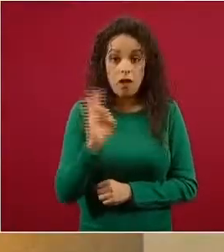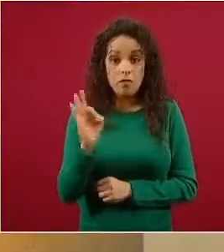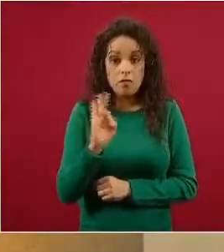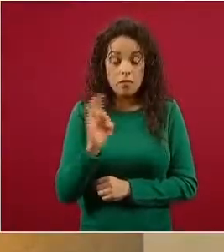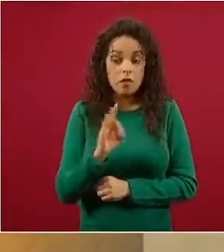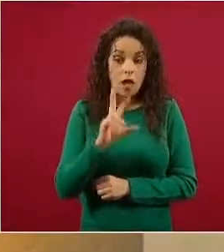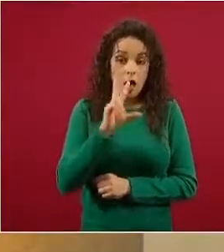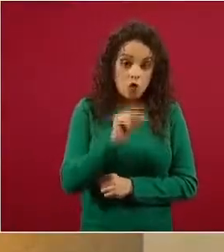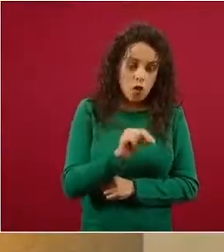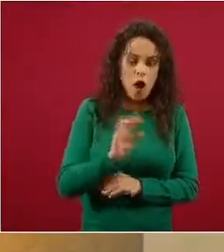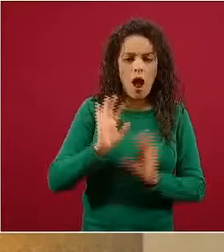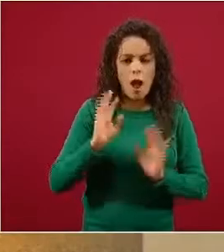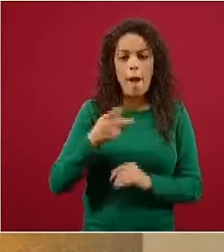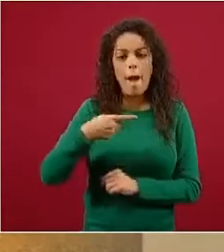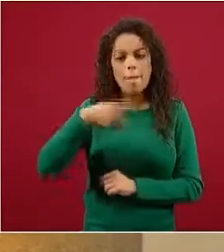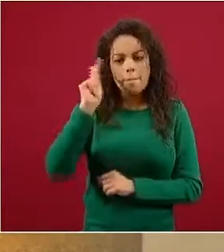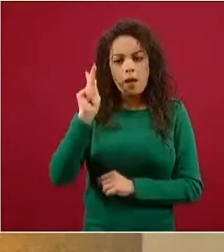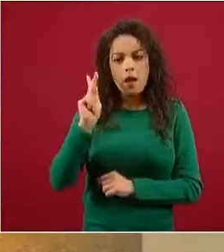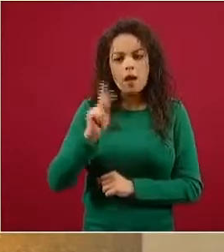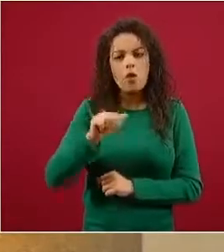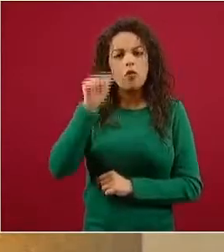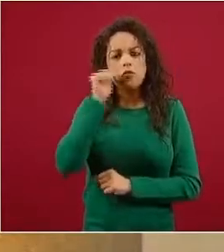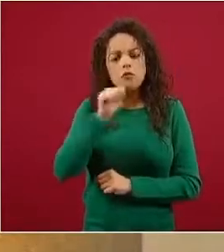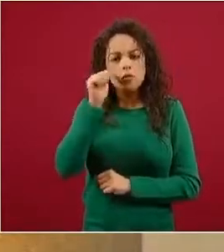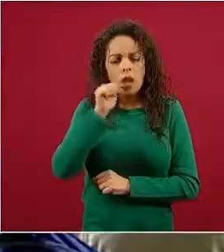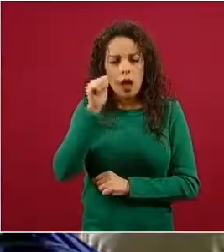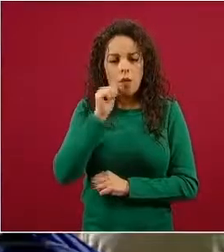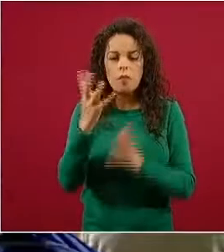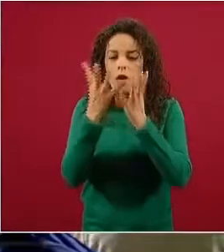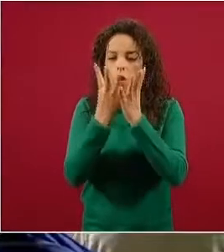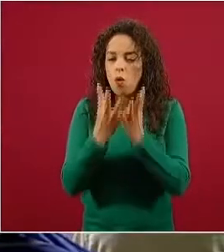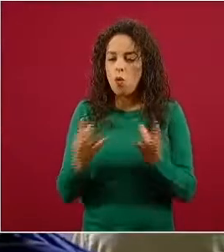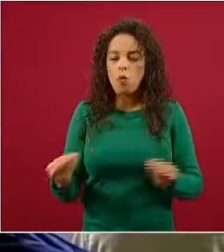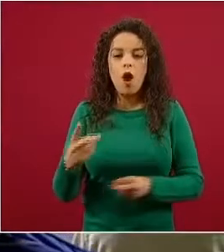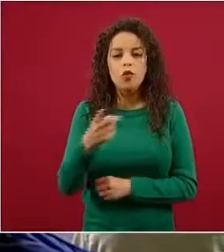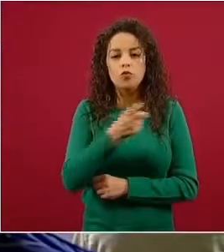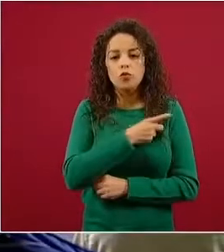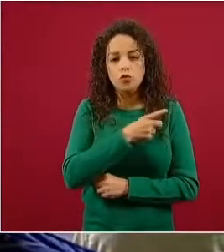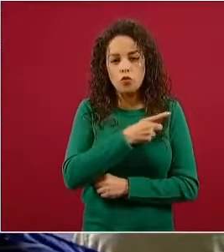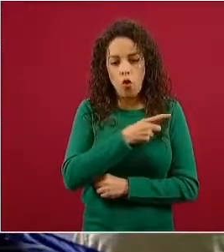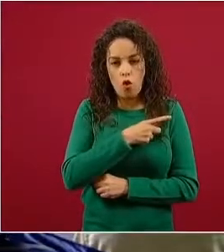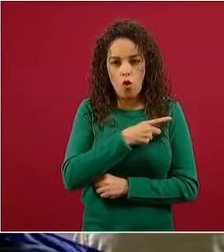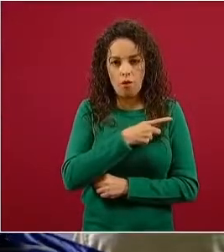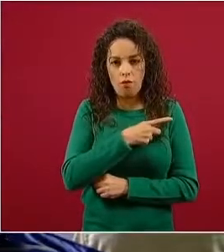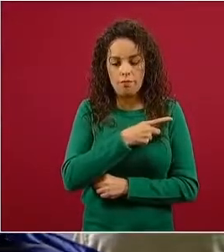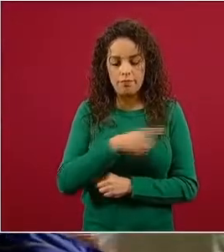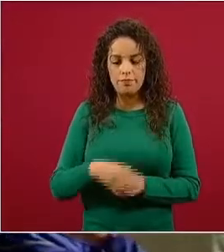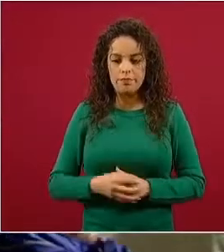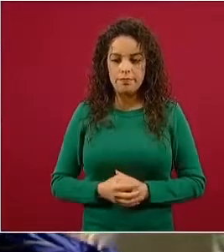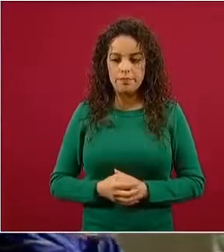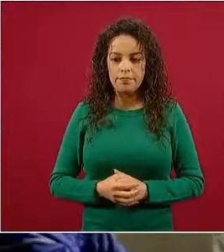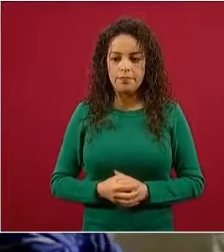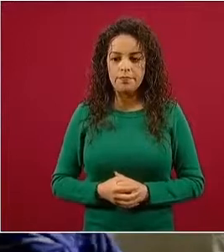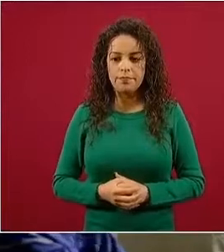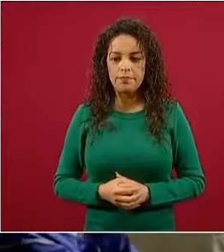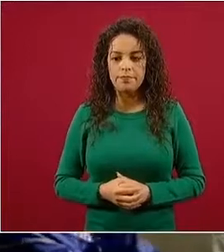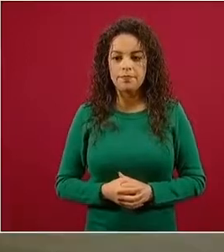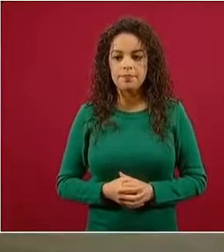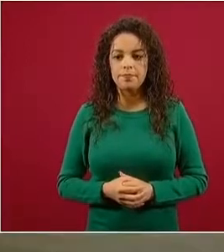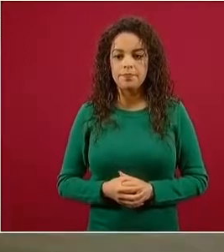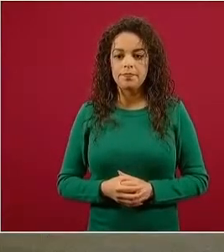psicosociales. Pero es importante que en ese momento y en esa etapa se aliente y se valide los esfuerzos para